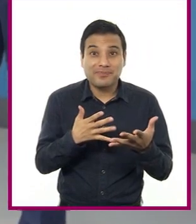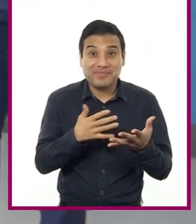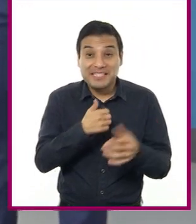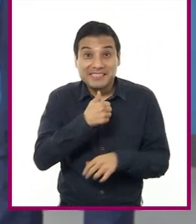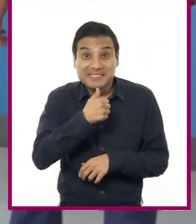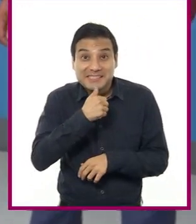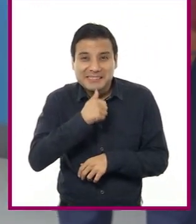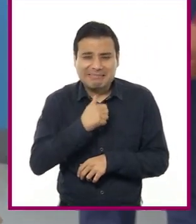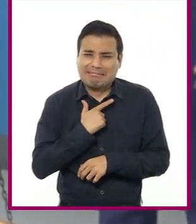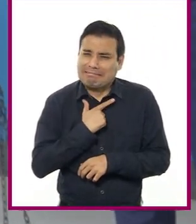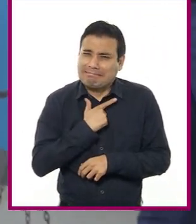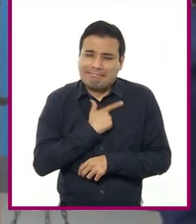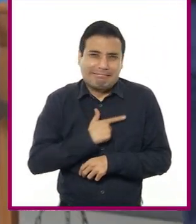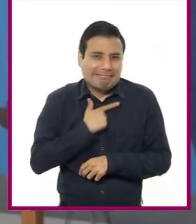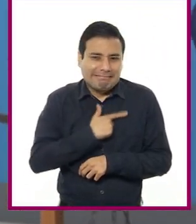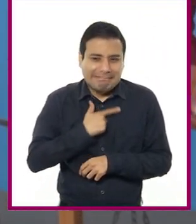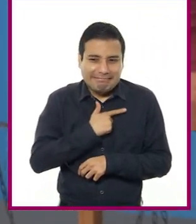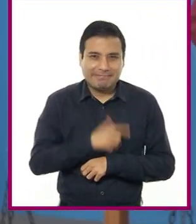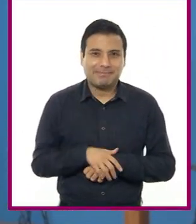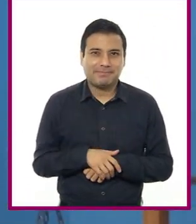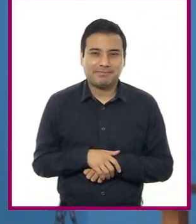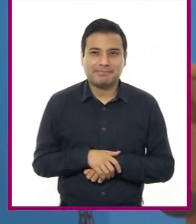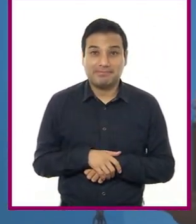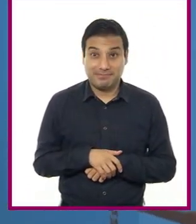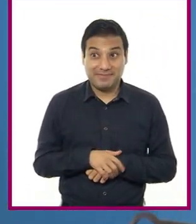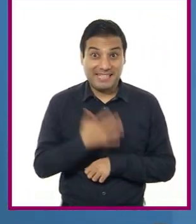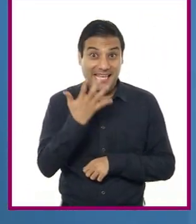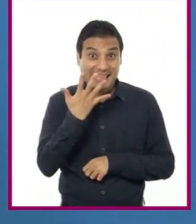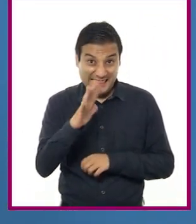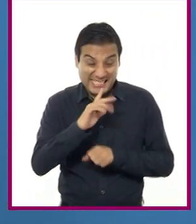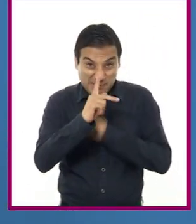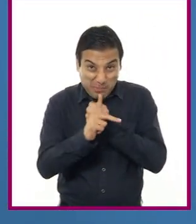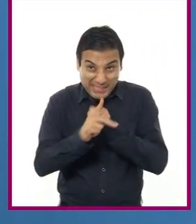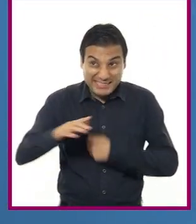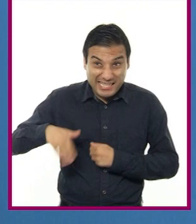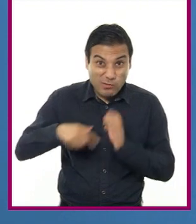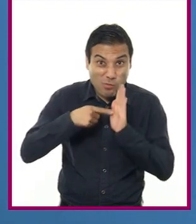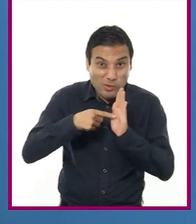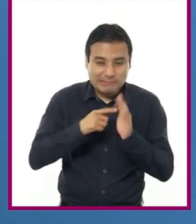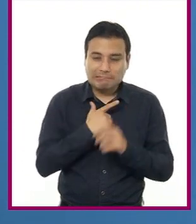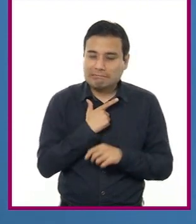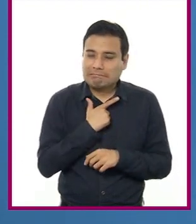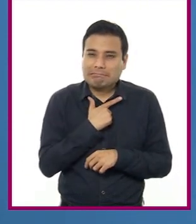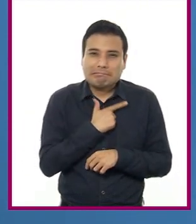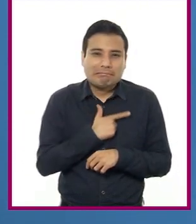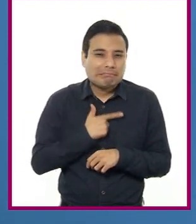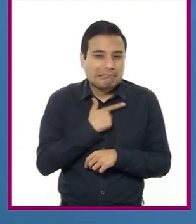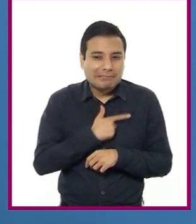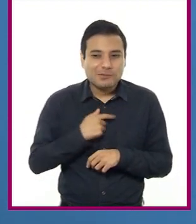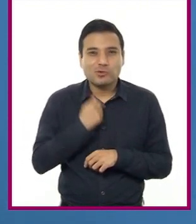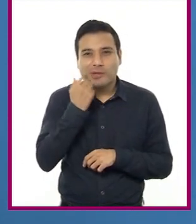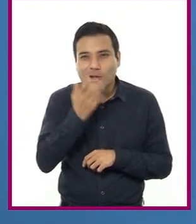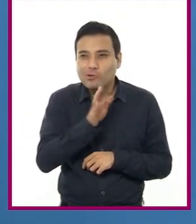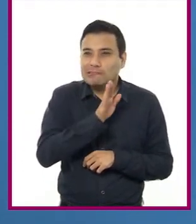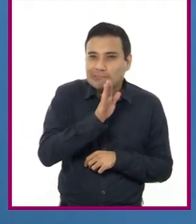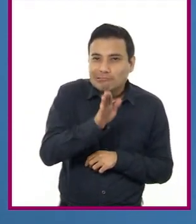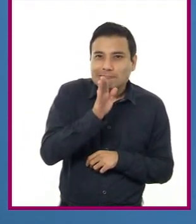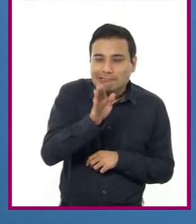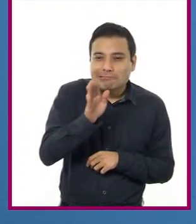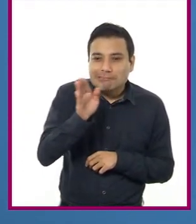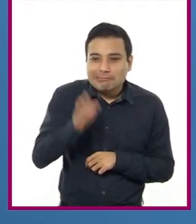Yo lo estaría en cualquiera de los 10 países retratados. Me gustaría recorrerlos todos,